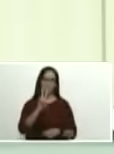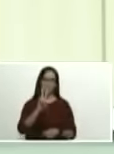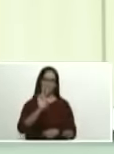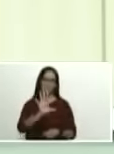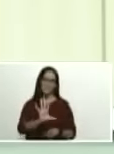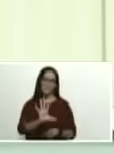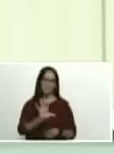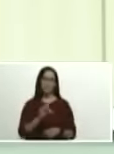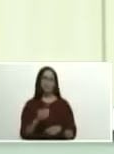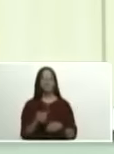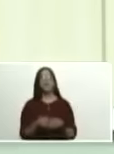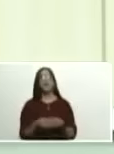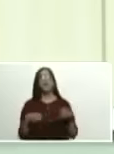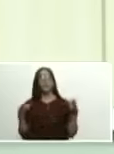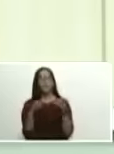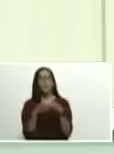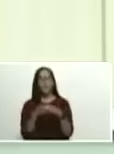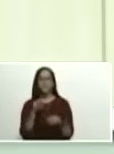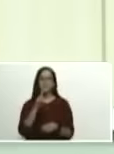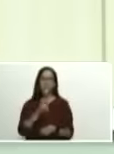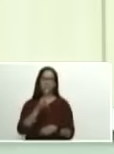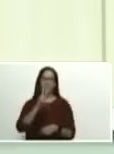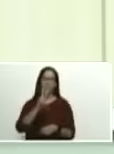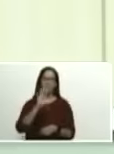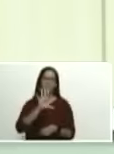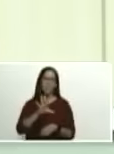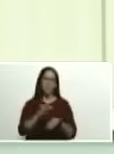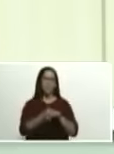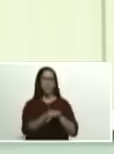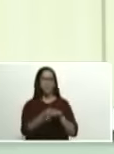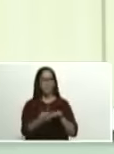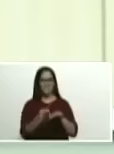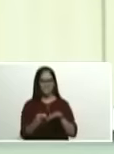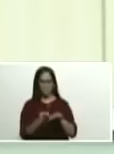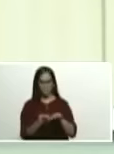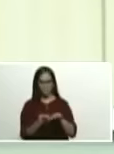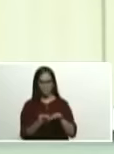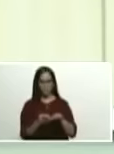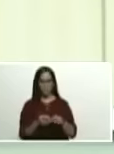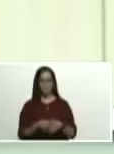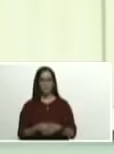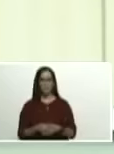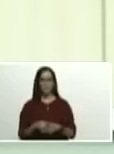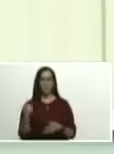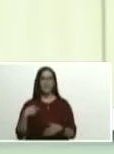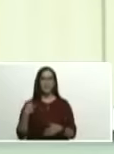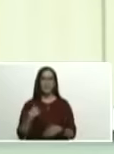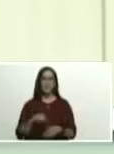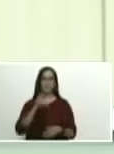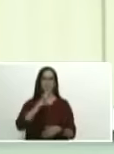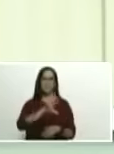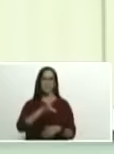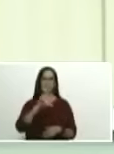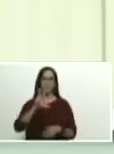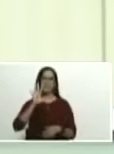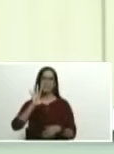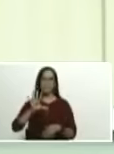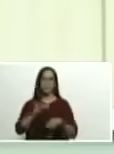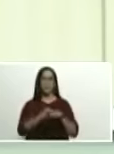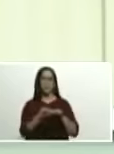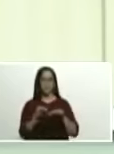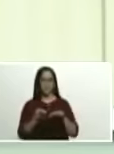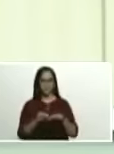125 gabinetes en 125 municipios. Tenemos 335